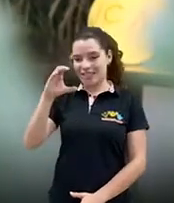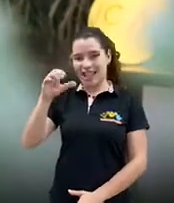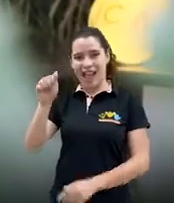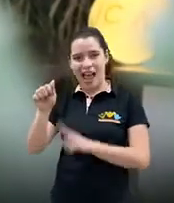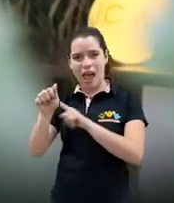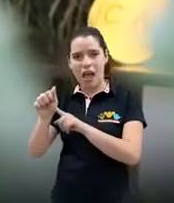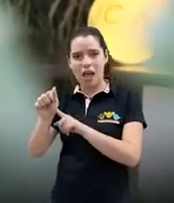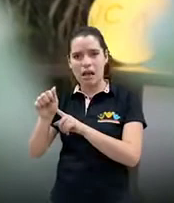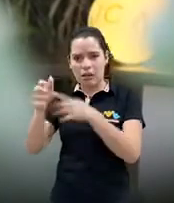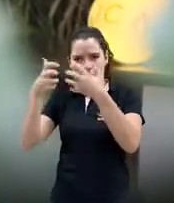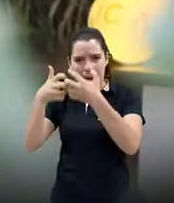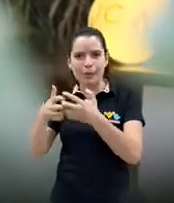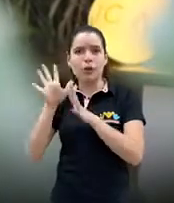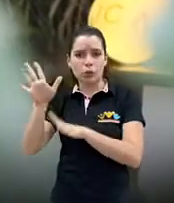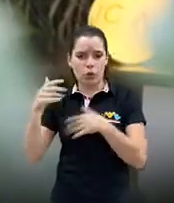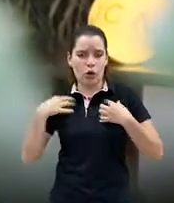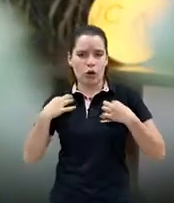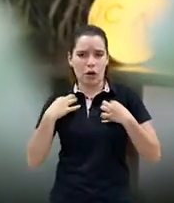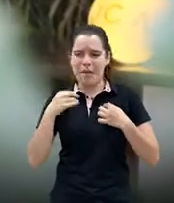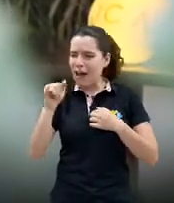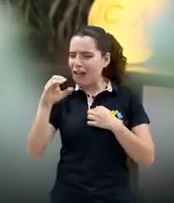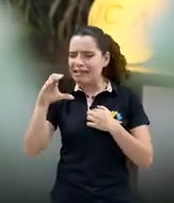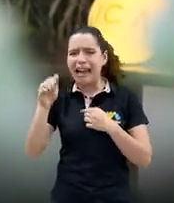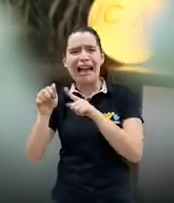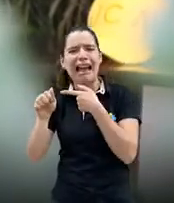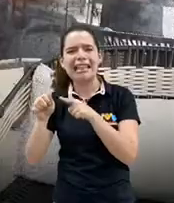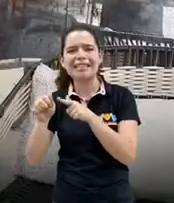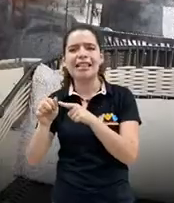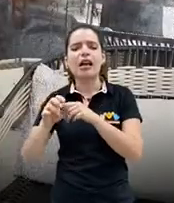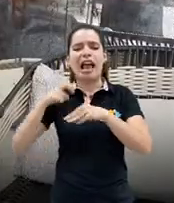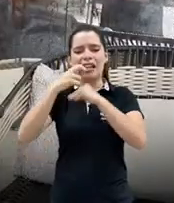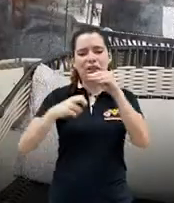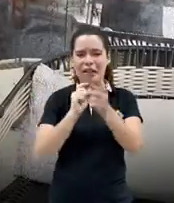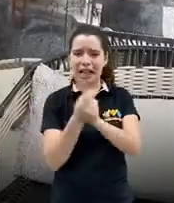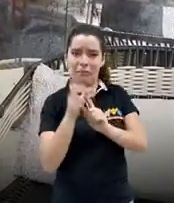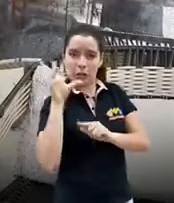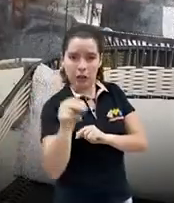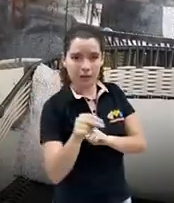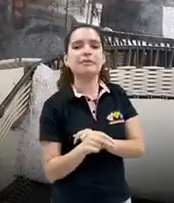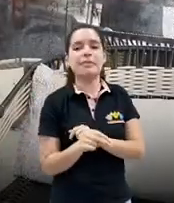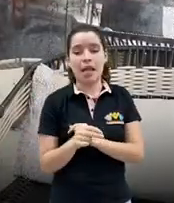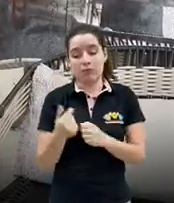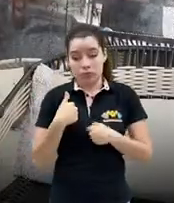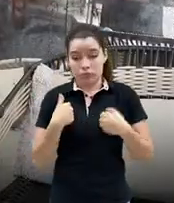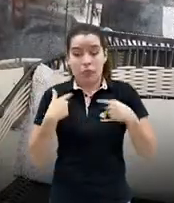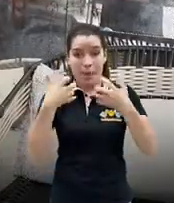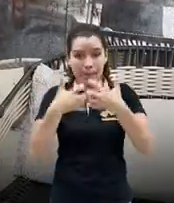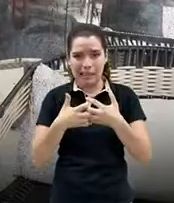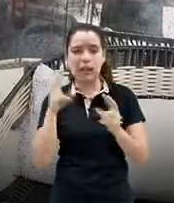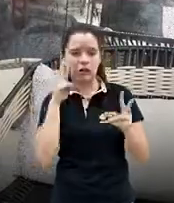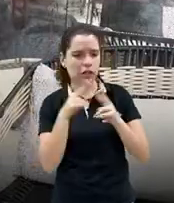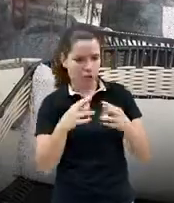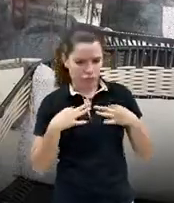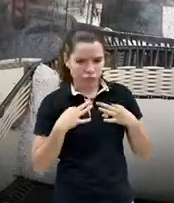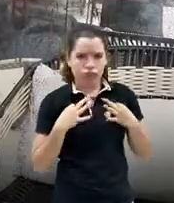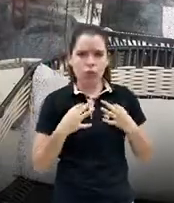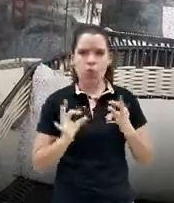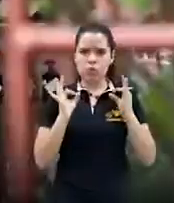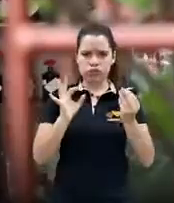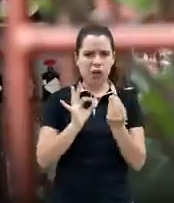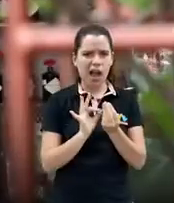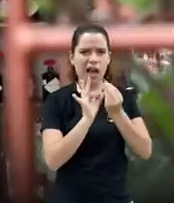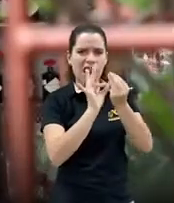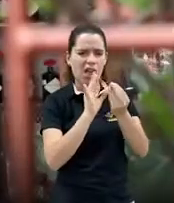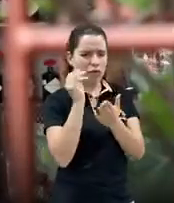importa si eres una marca de ropa llanera, significa jamás cambies tu actitud. Queremos que las personas nos conozcan por nuestra calidad, por nuestros diseños